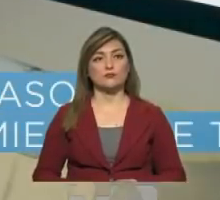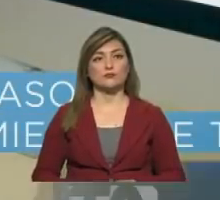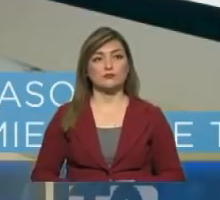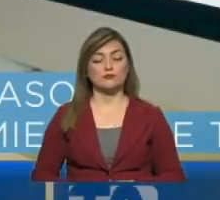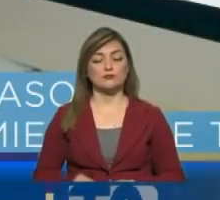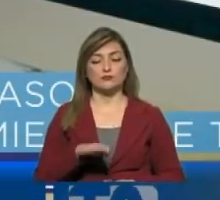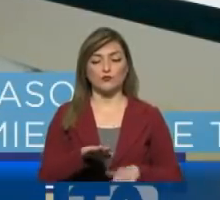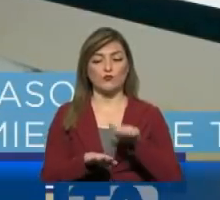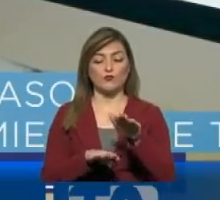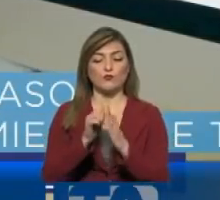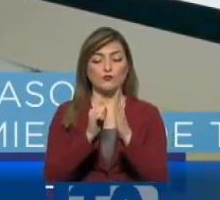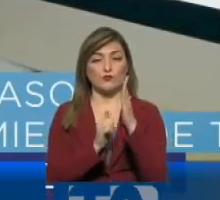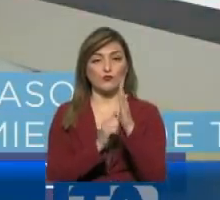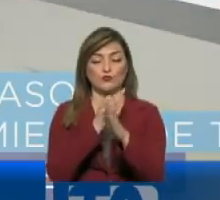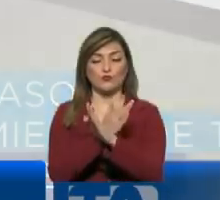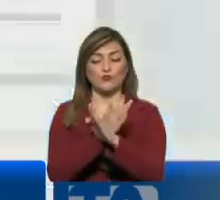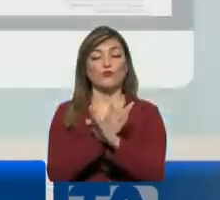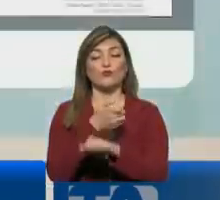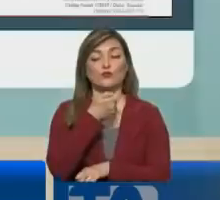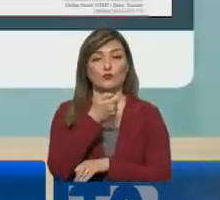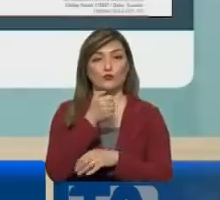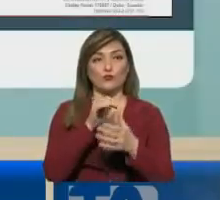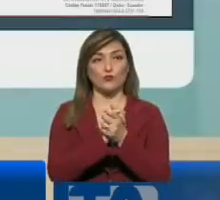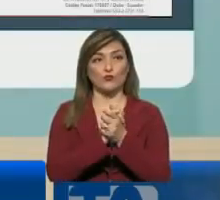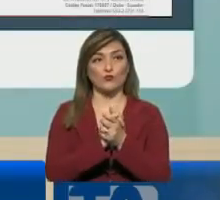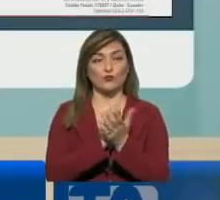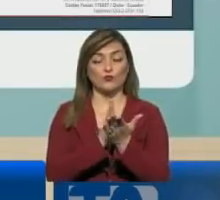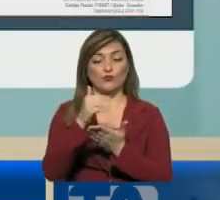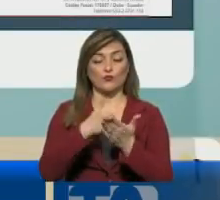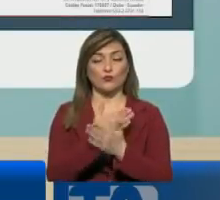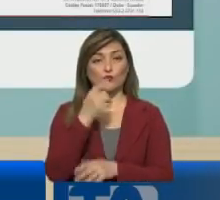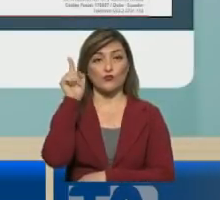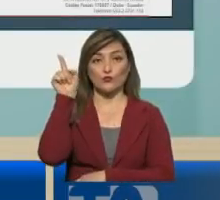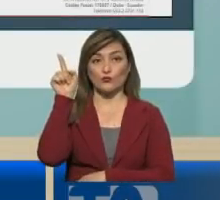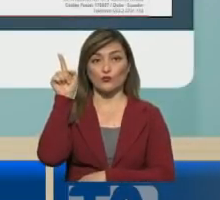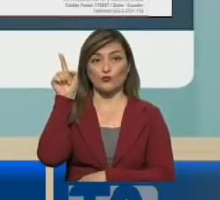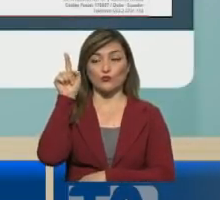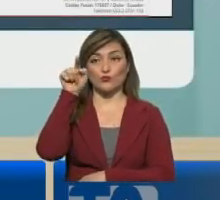de turnos para entrevista de matrimonio. 1. Acceda a